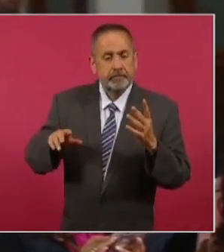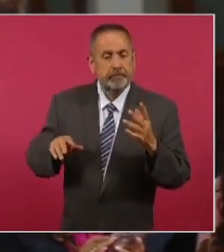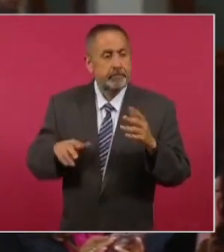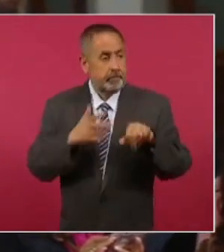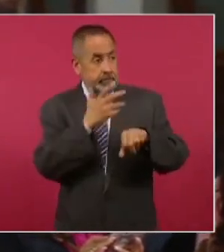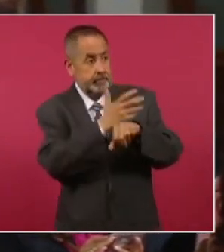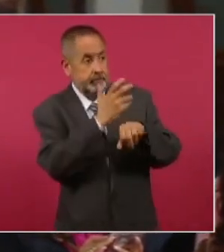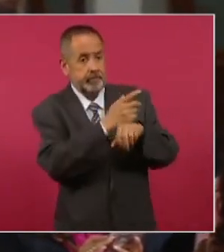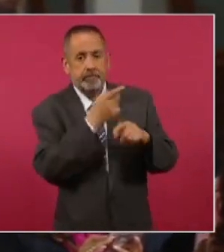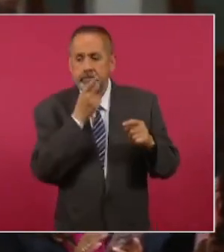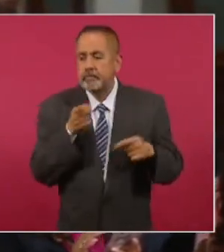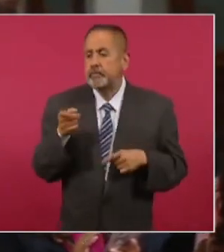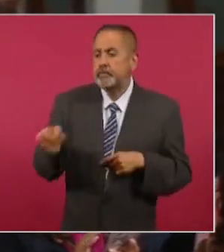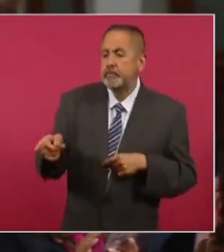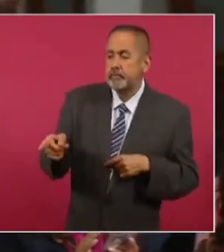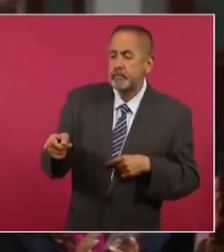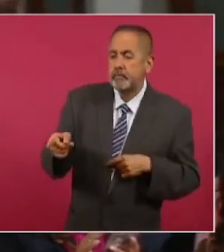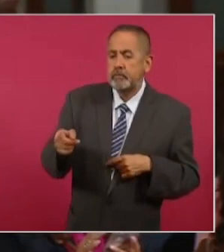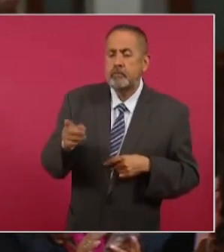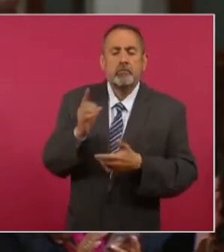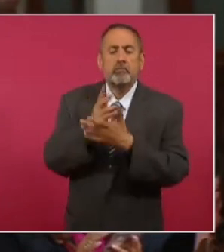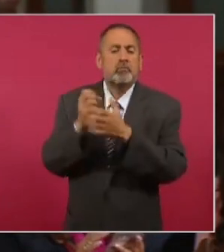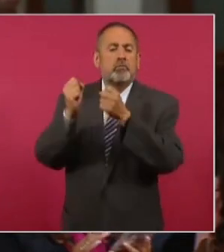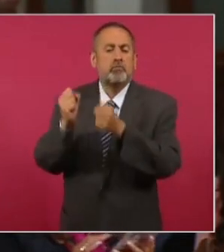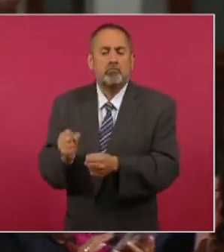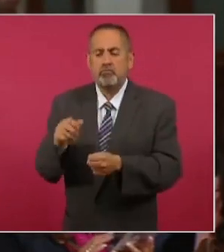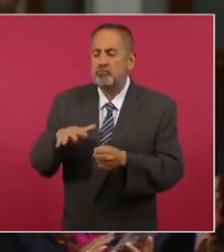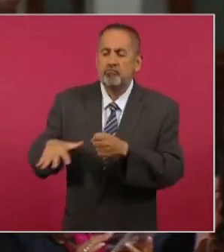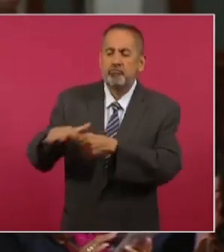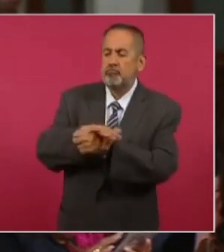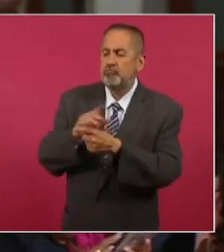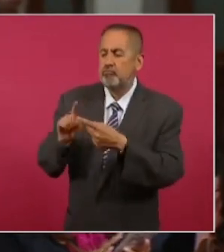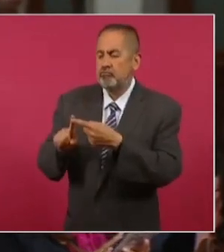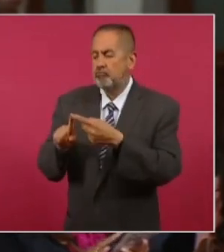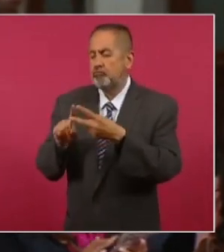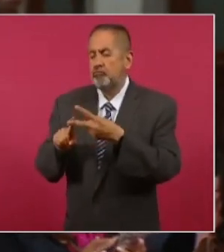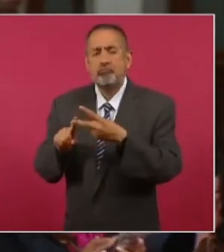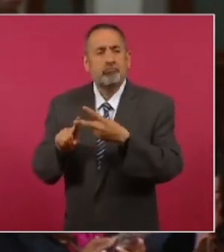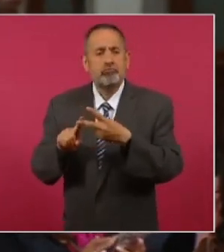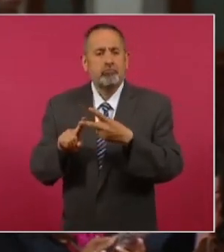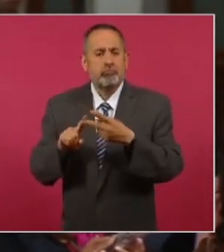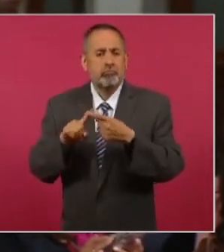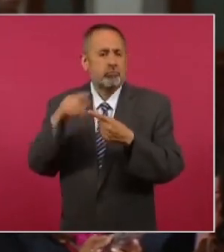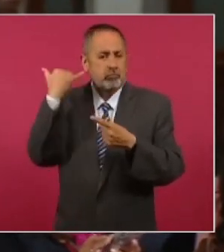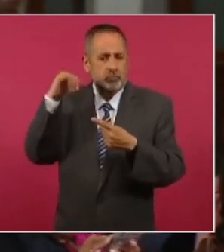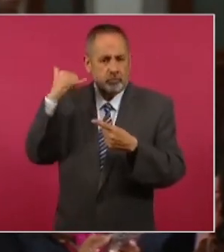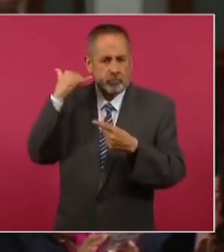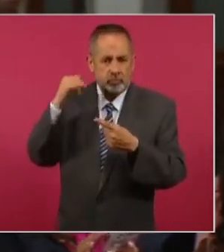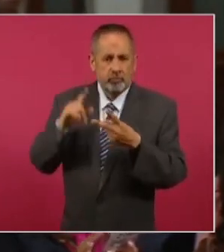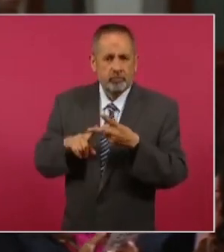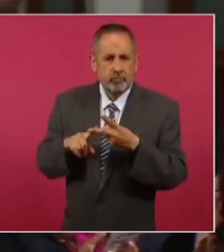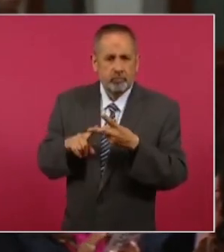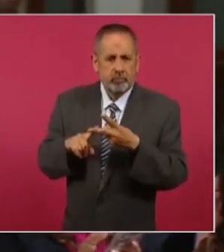norteamericano serían seguros para viajar de parte de nuestros con nacionales a México estamos hablando de Yucatán y estamos hablando de también